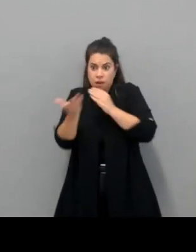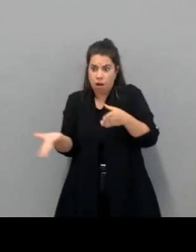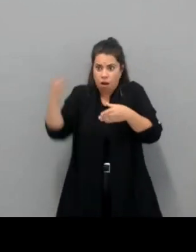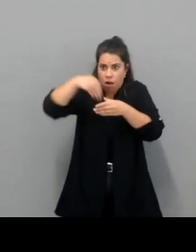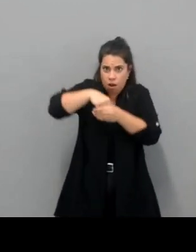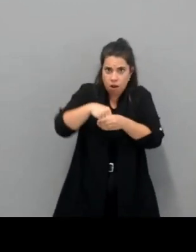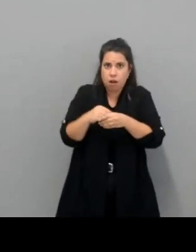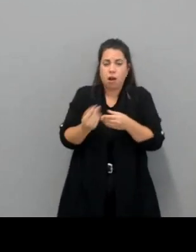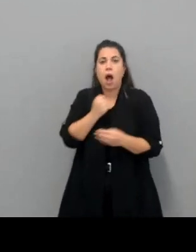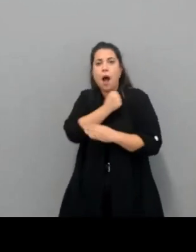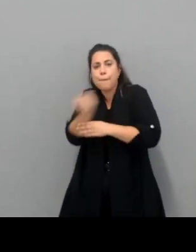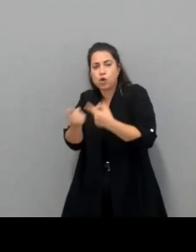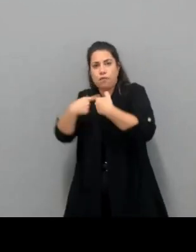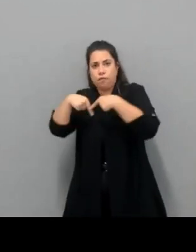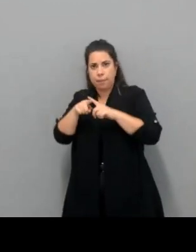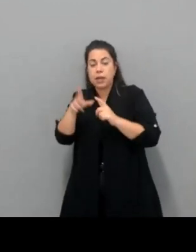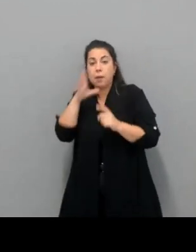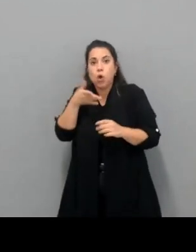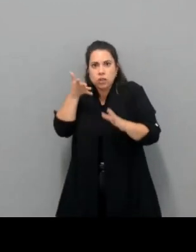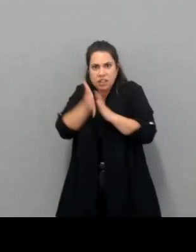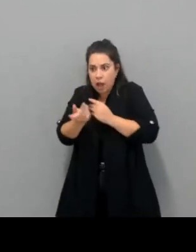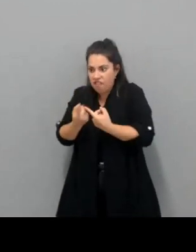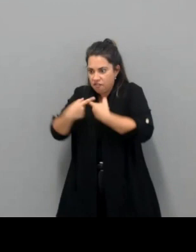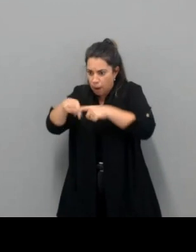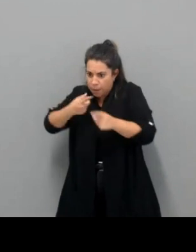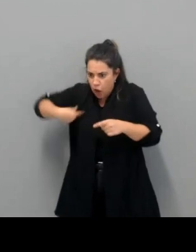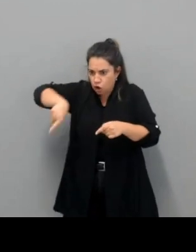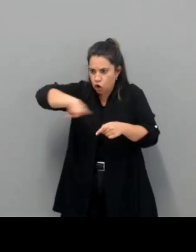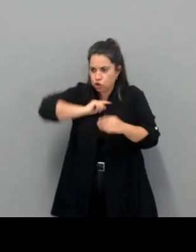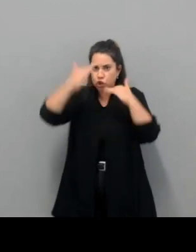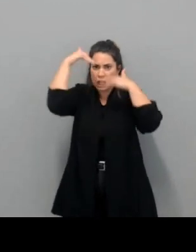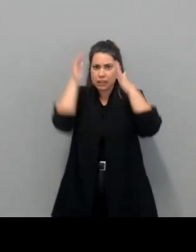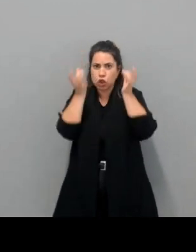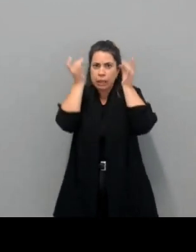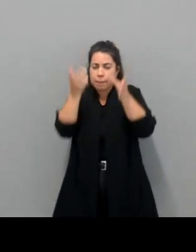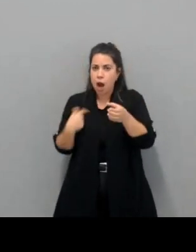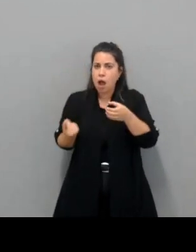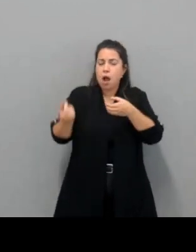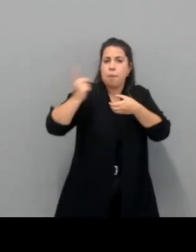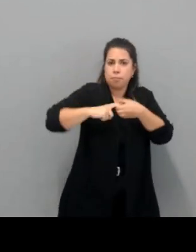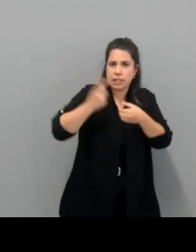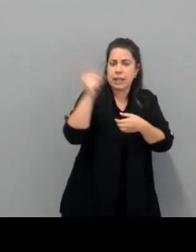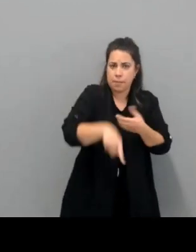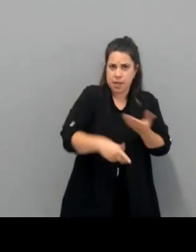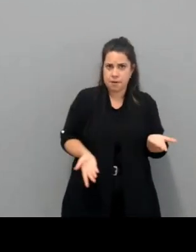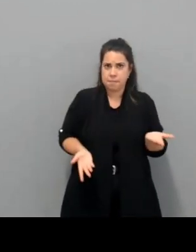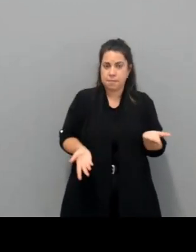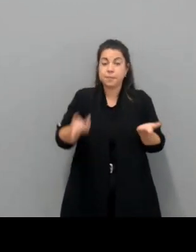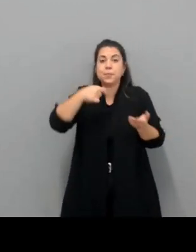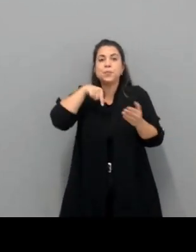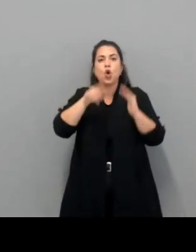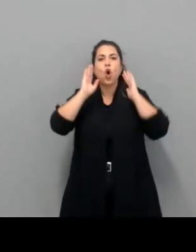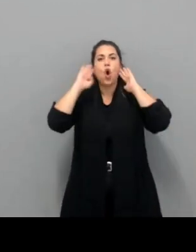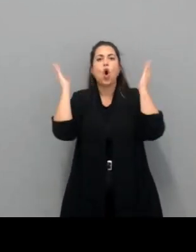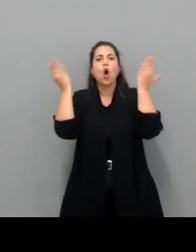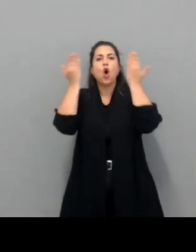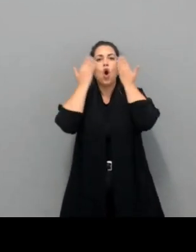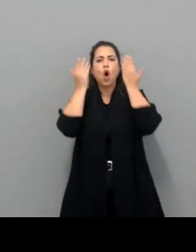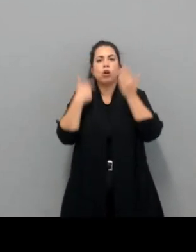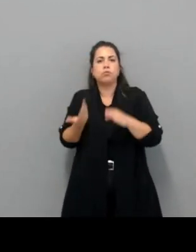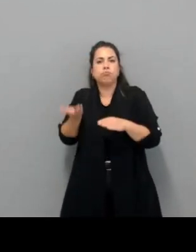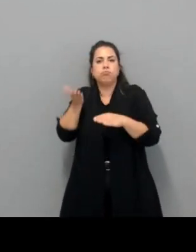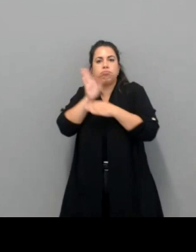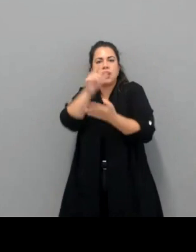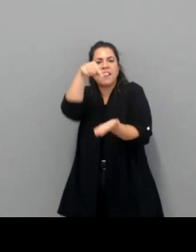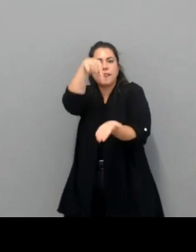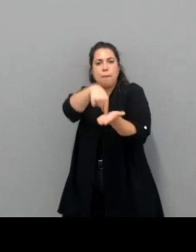porque también somos parte de esa atención temprana. Nuestro Congreso pone sobre la mesa estas